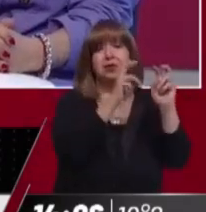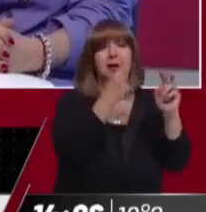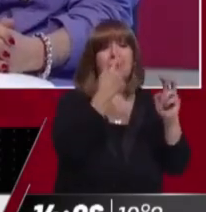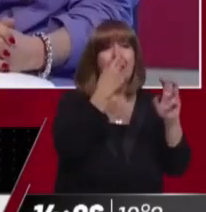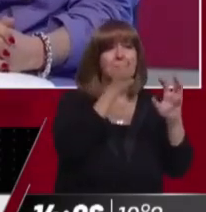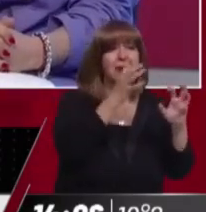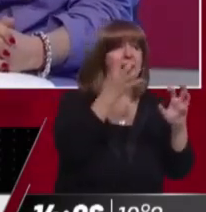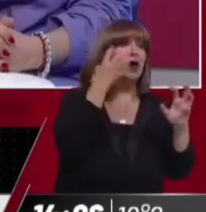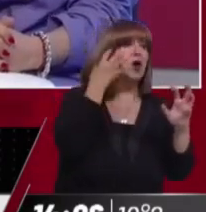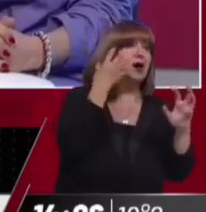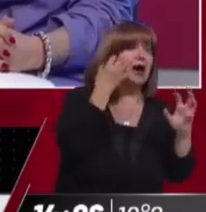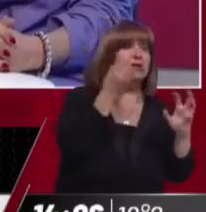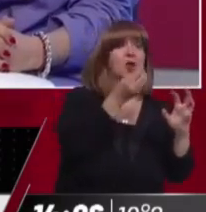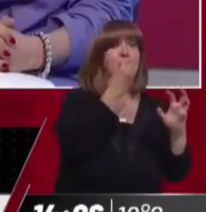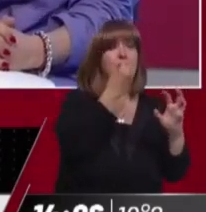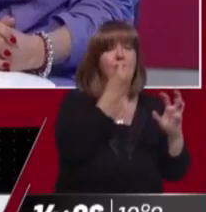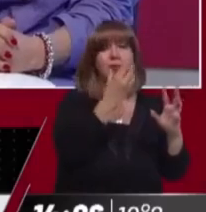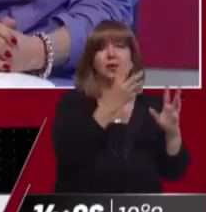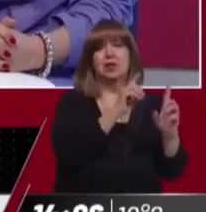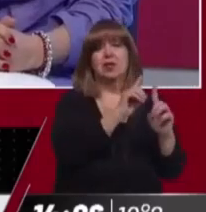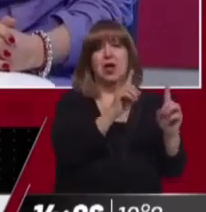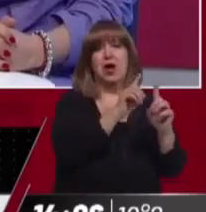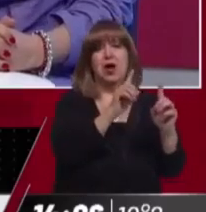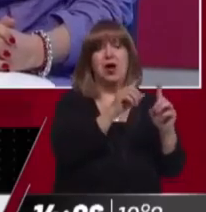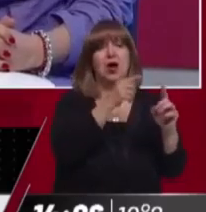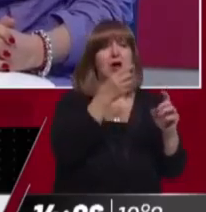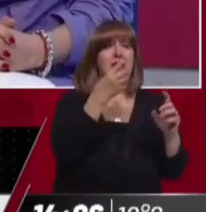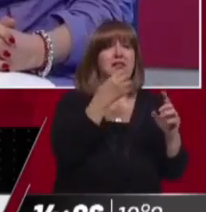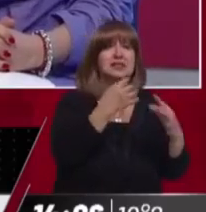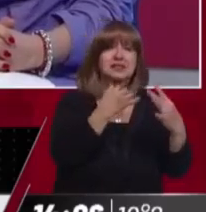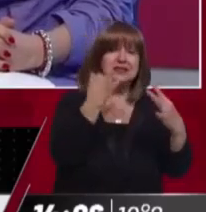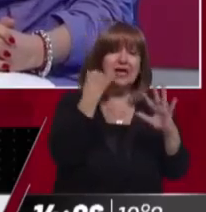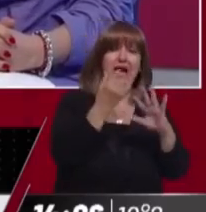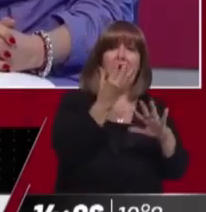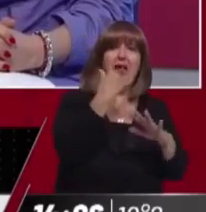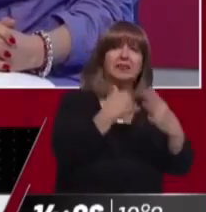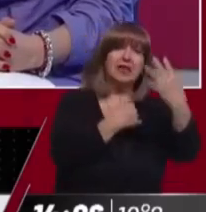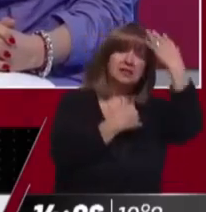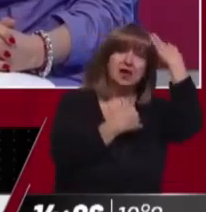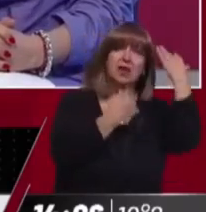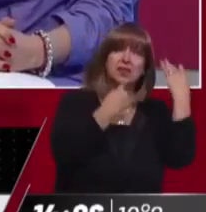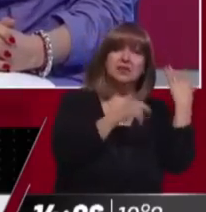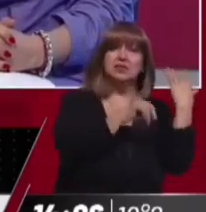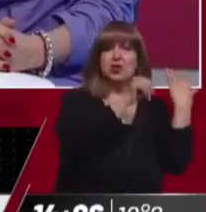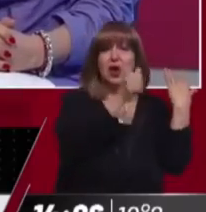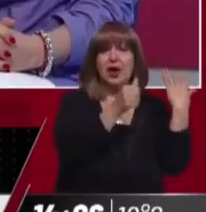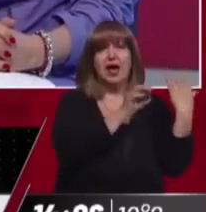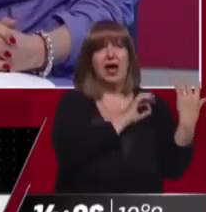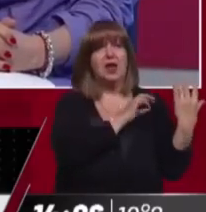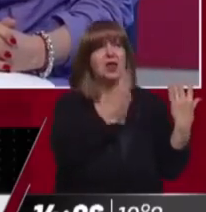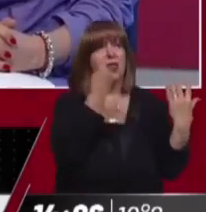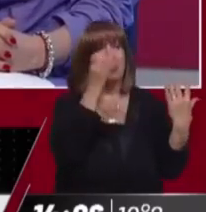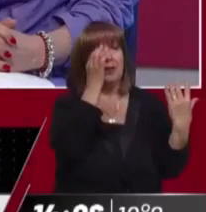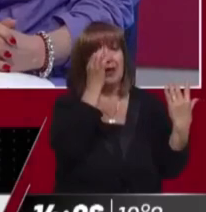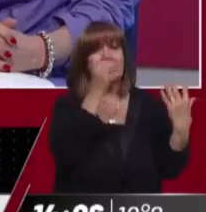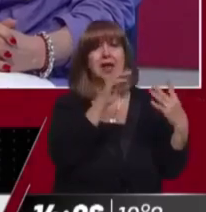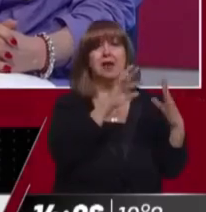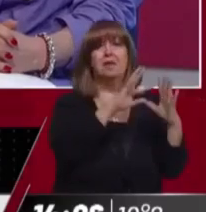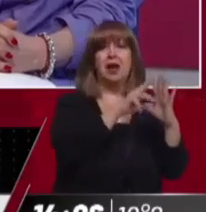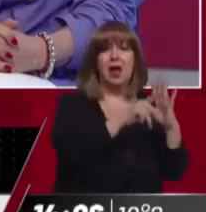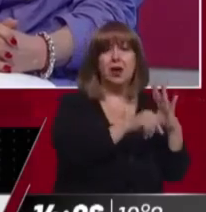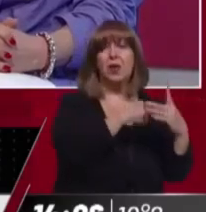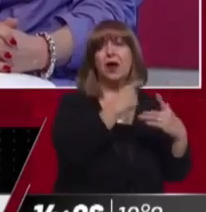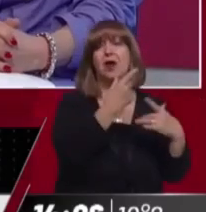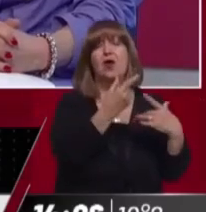los perros de los gatos de otras teorías conspirativas como que él ganó las elecciones en realidad en el año 2020 y que no